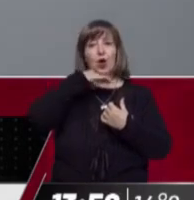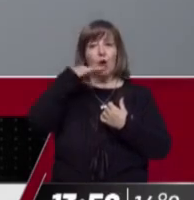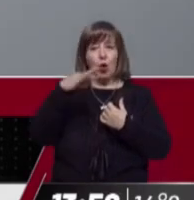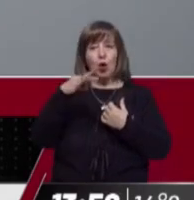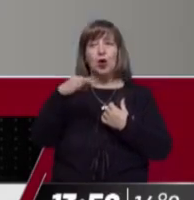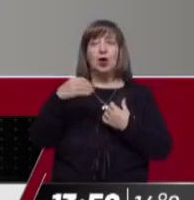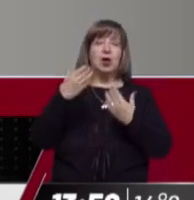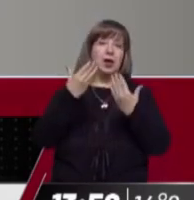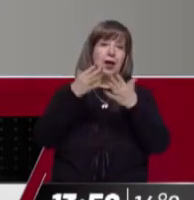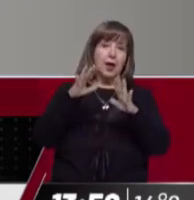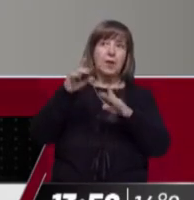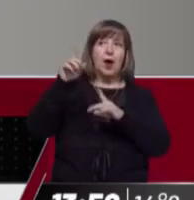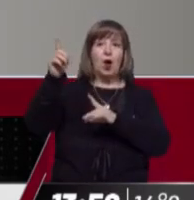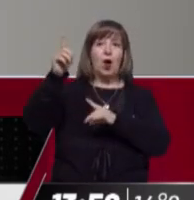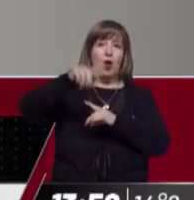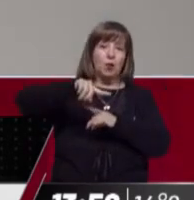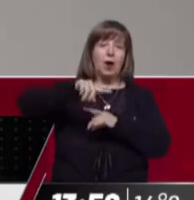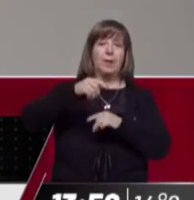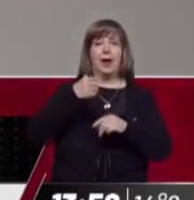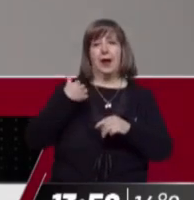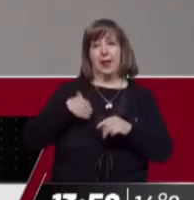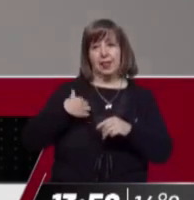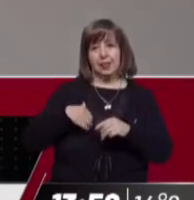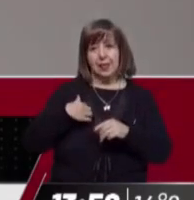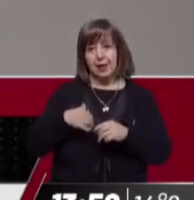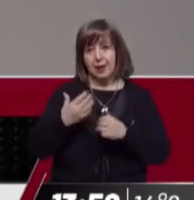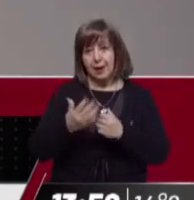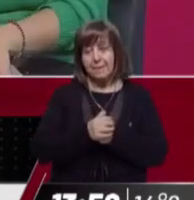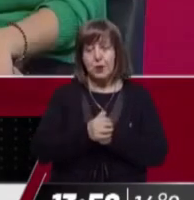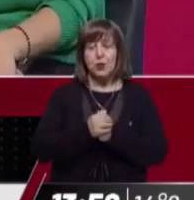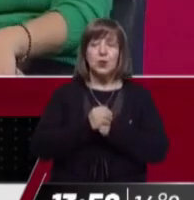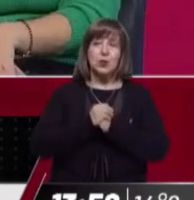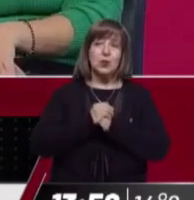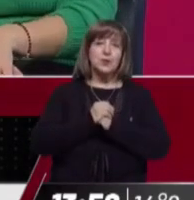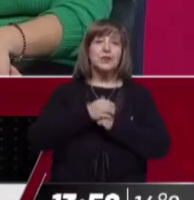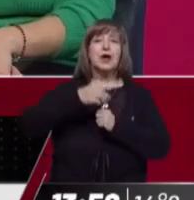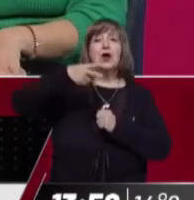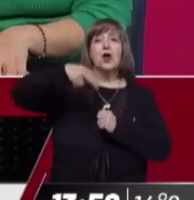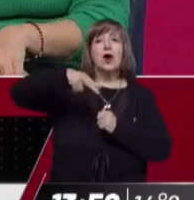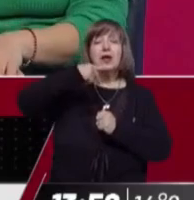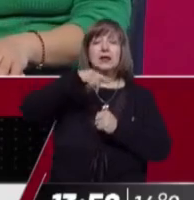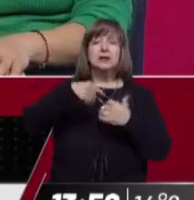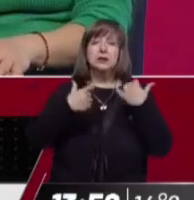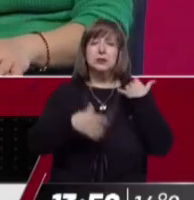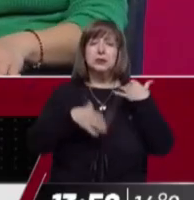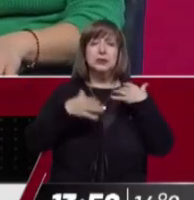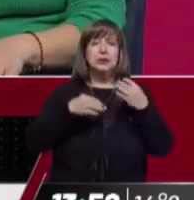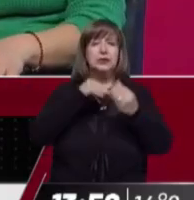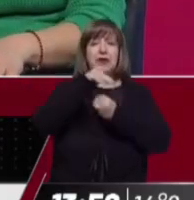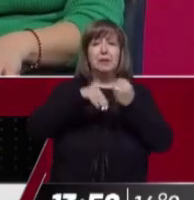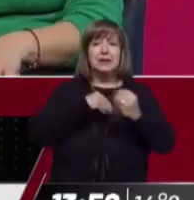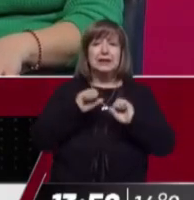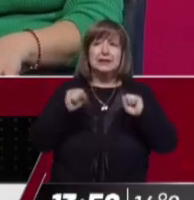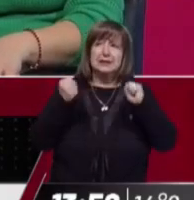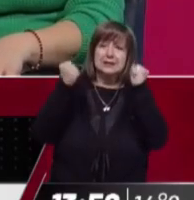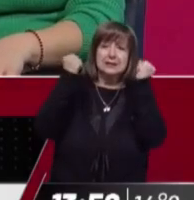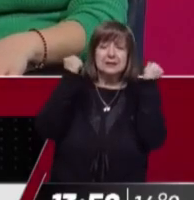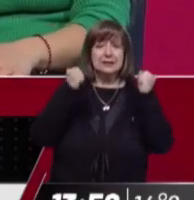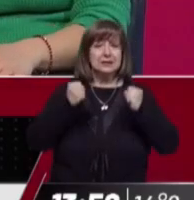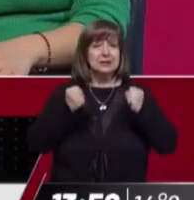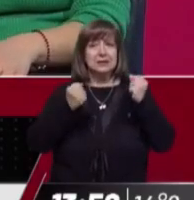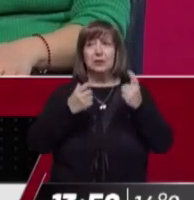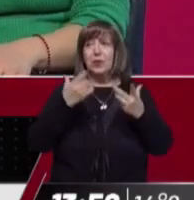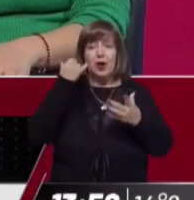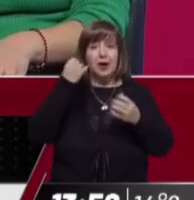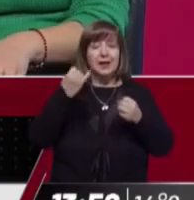menos ser extraditado nuevamente a nuestro país. Habrá que Claro, ver, debe claro. ser muy desesperante para la familia esta situación. Sin